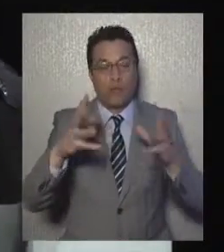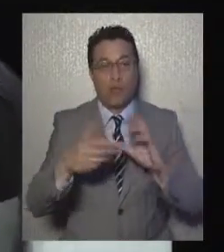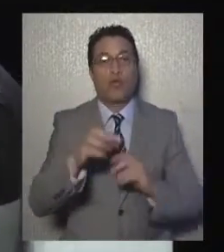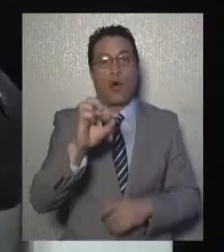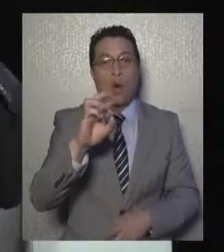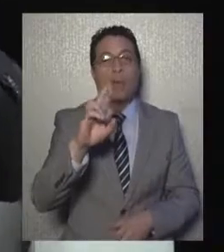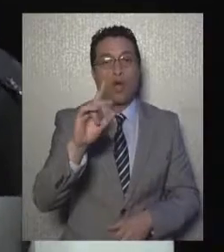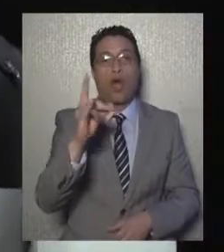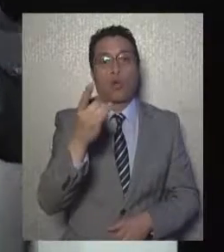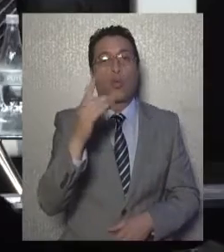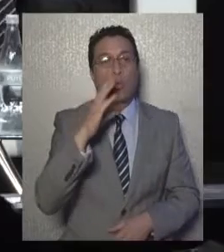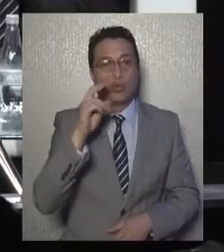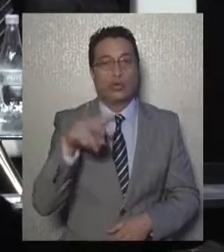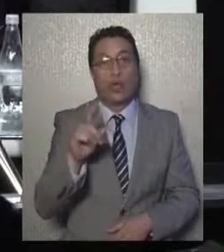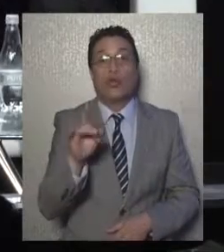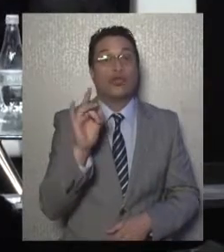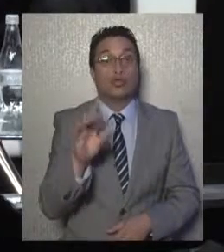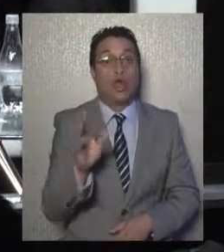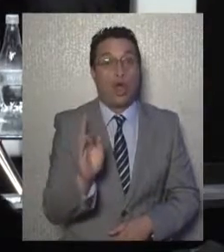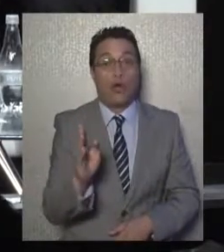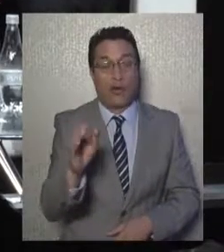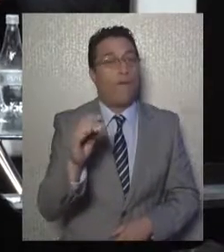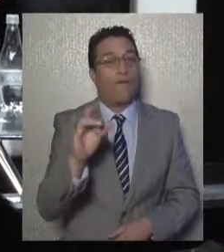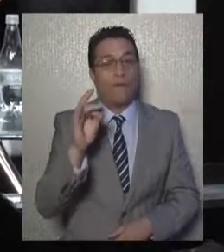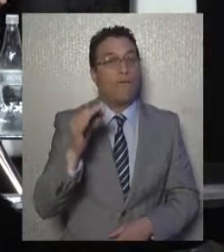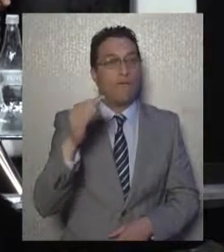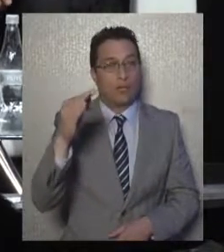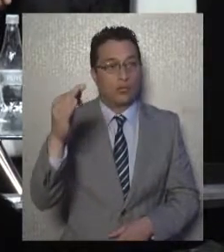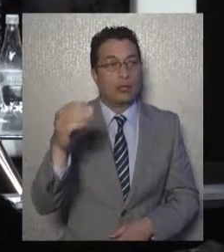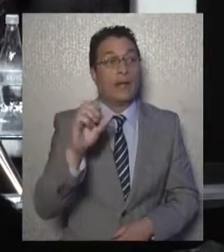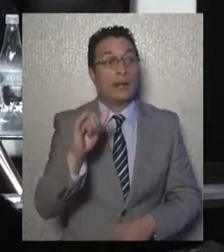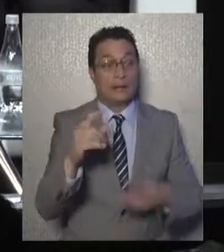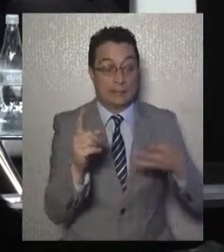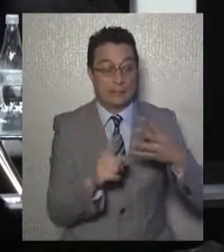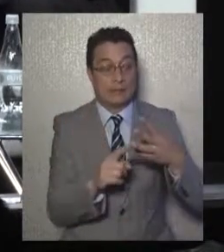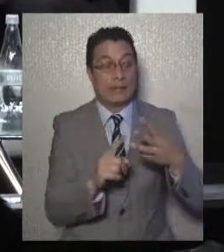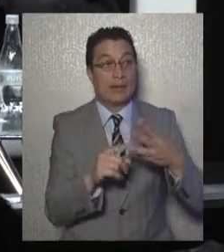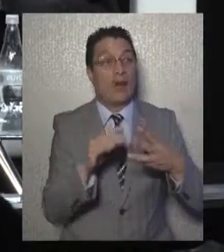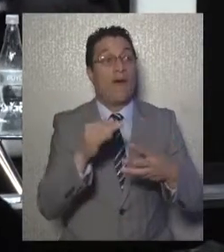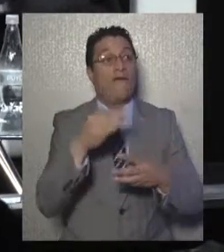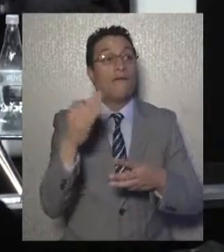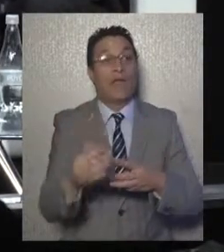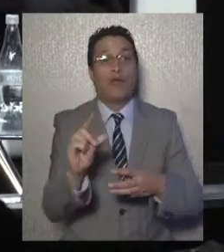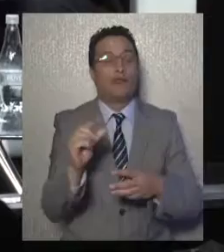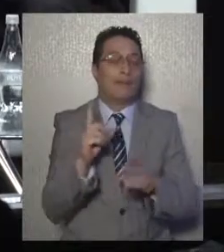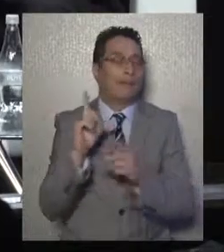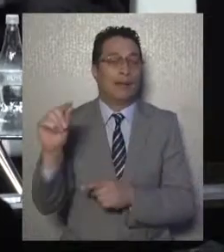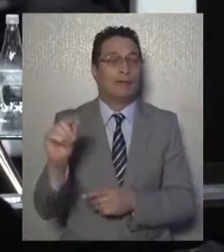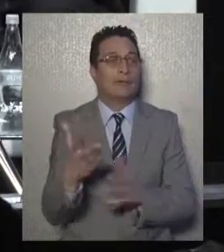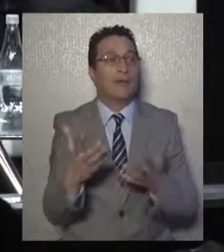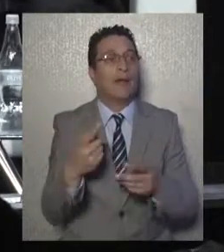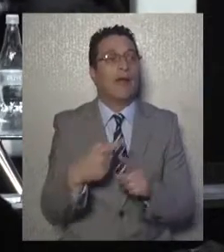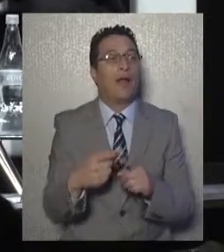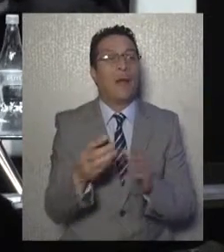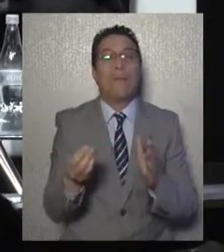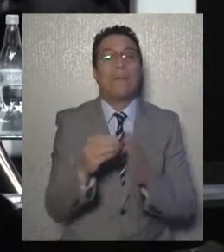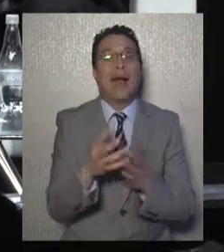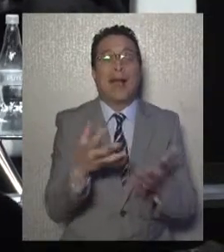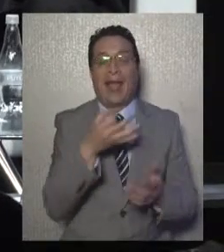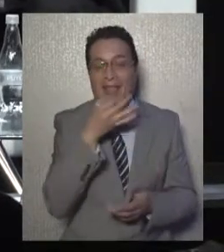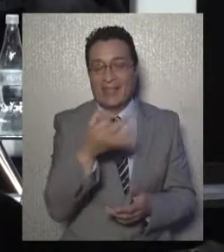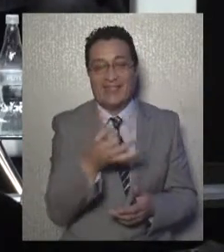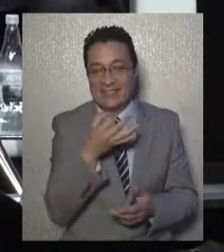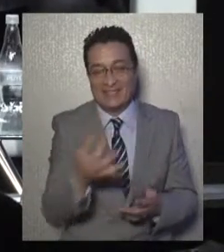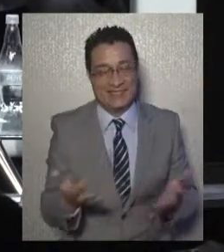productividad y eso solo va a seguir siendo así en el futuro. Y lo tercero y final, y me voy, es, pues no tengo nada más que decir. Un